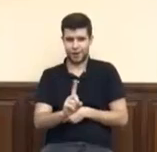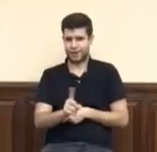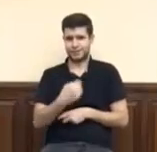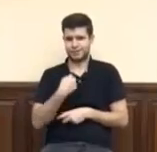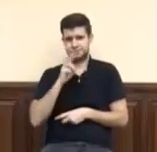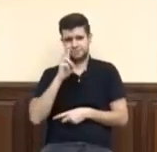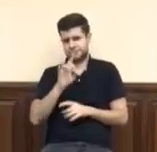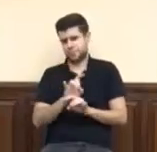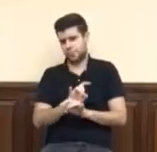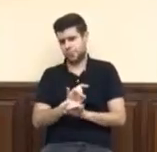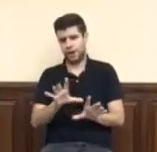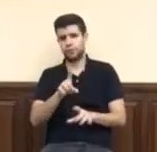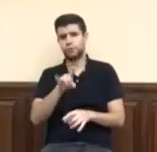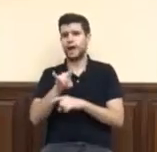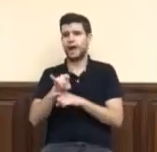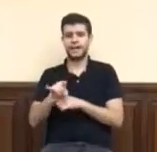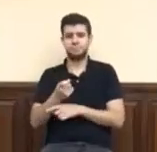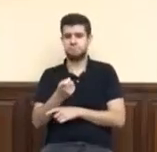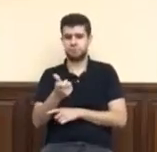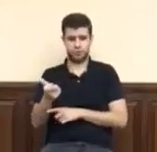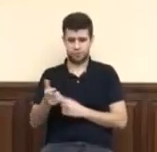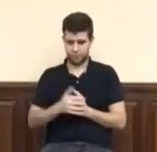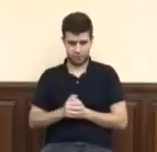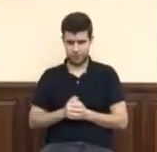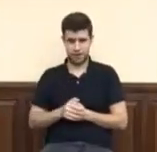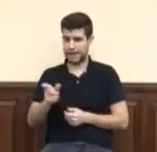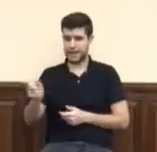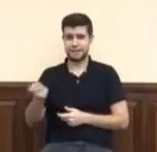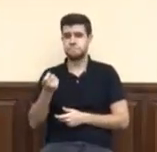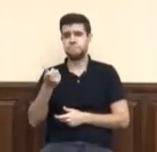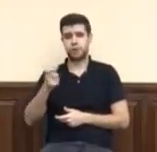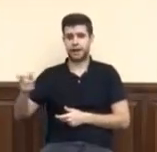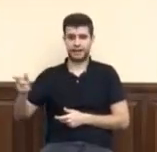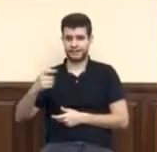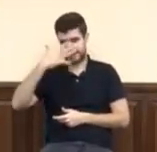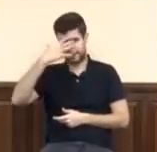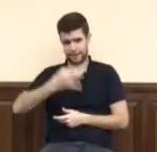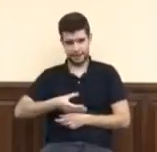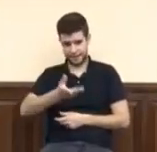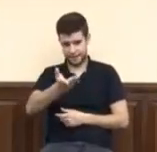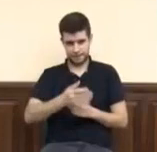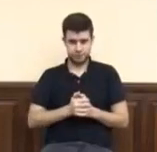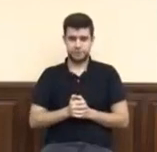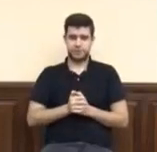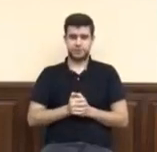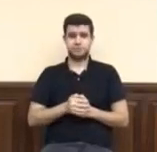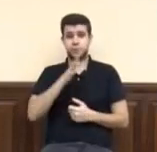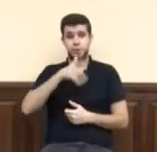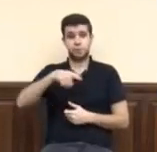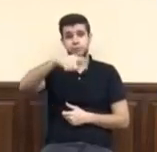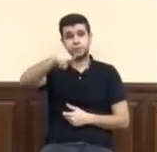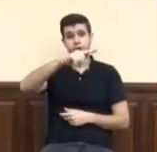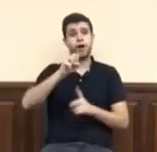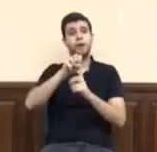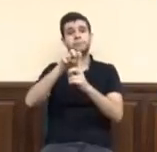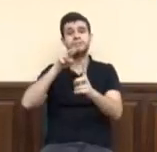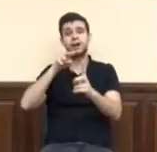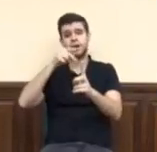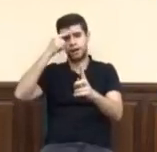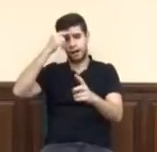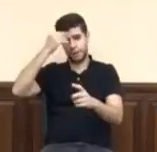gente. Y ustedes no suscriben esta declaración institucional porque tienen una percepción tan sumamente